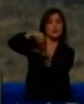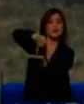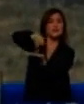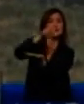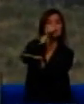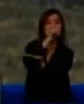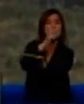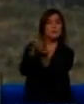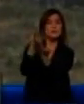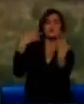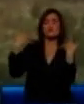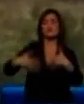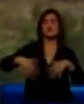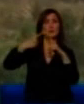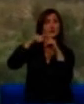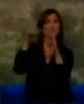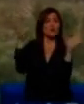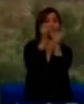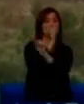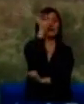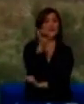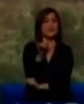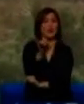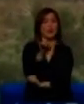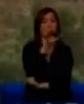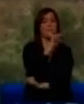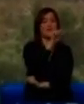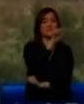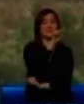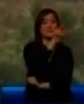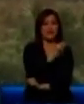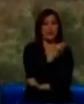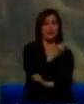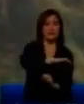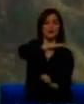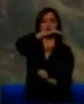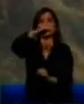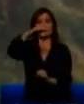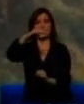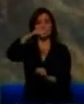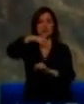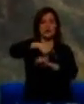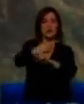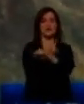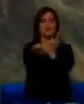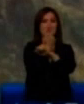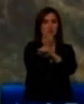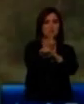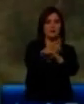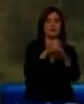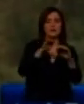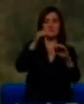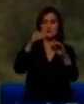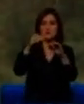El dantesco incendio forestal inició la noche del sábado en el sector de Mazán Alto, pero con el paso de las horas el fuego se extendió a Zorrocucho y